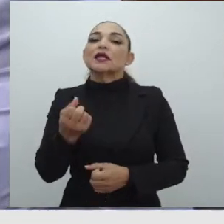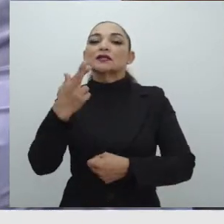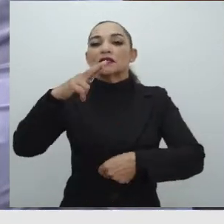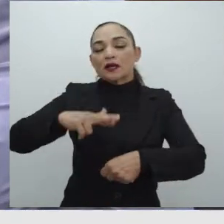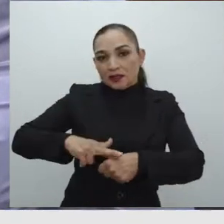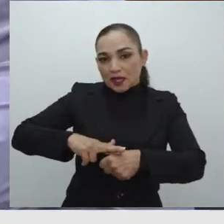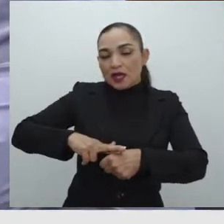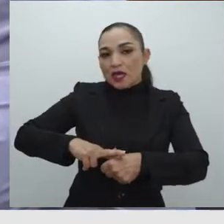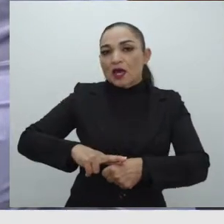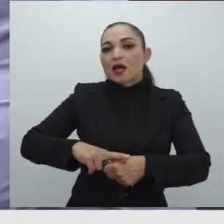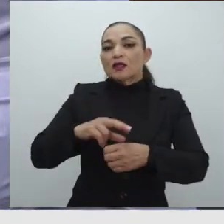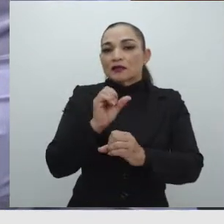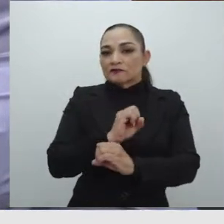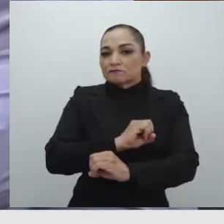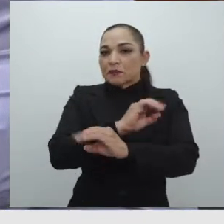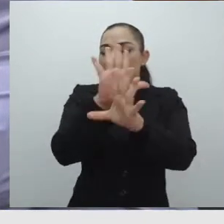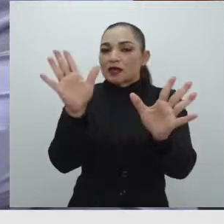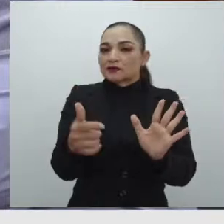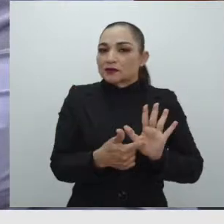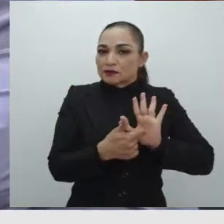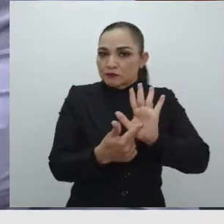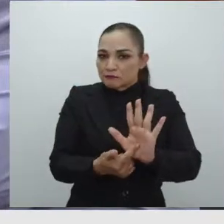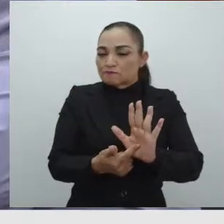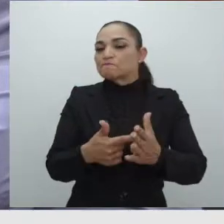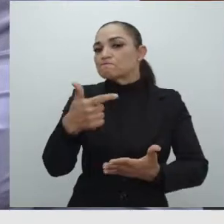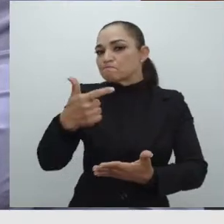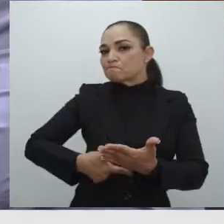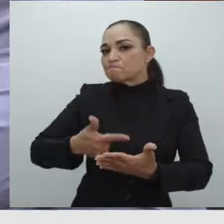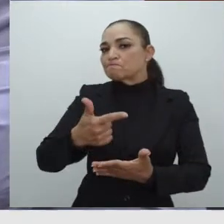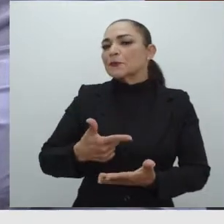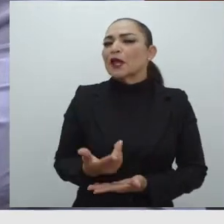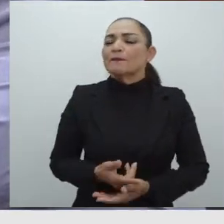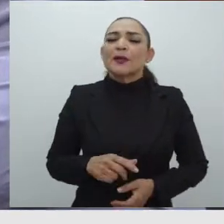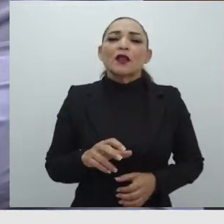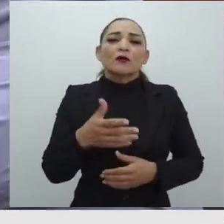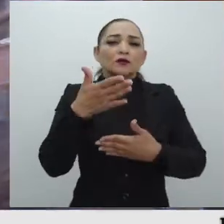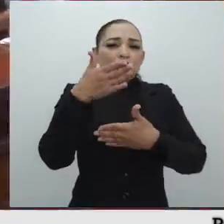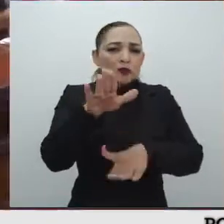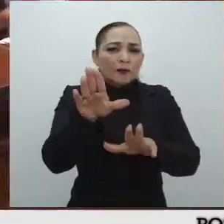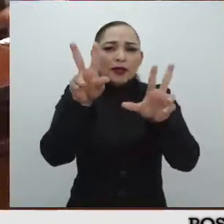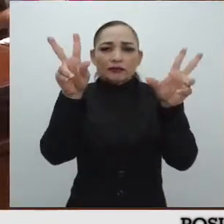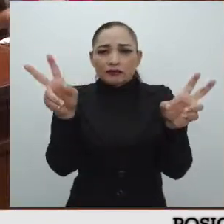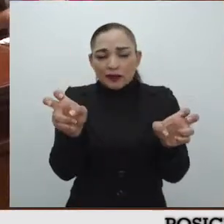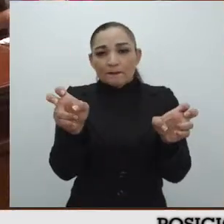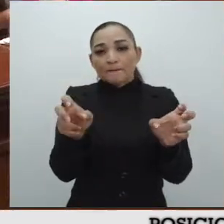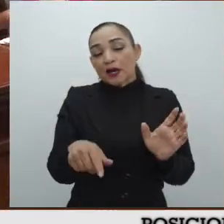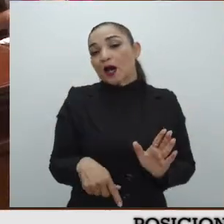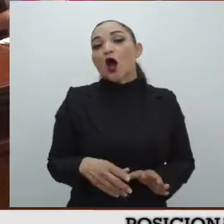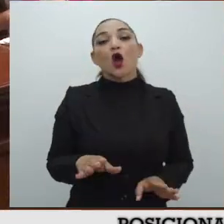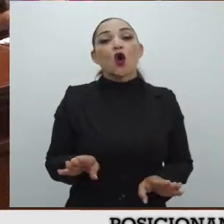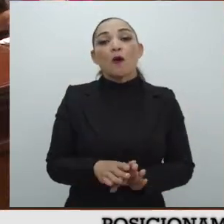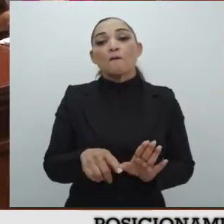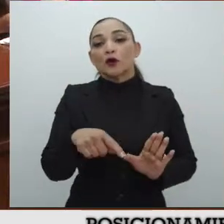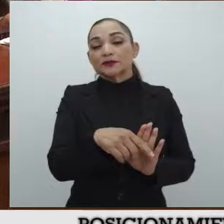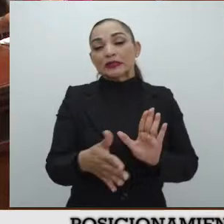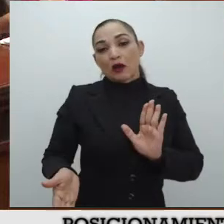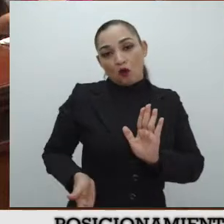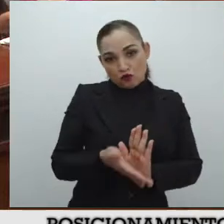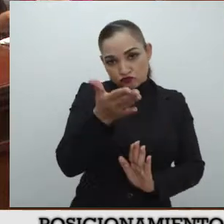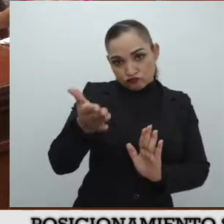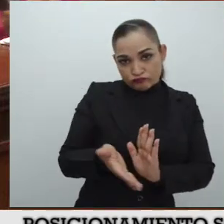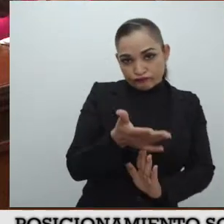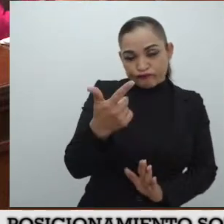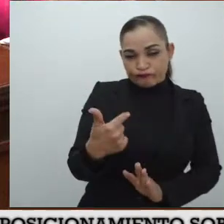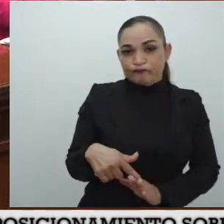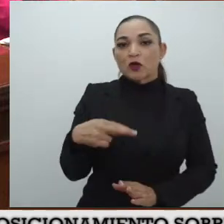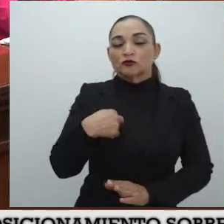de Cuentas. No es solamente el tema del estatus de esta obra lo que nos